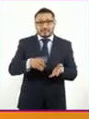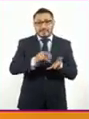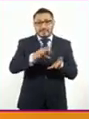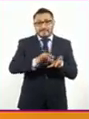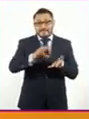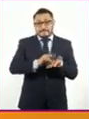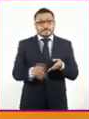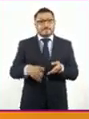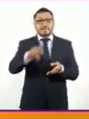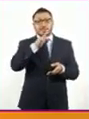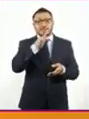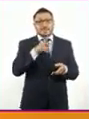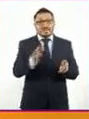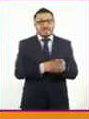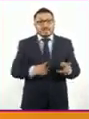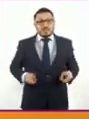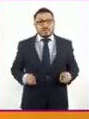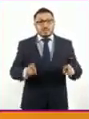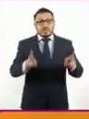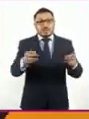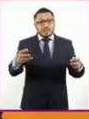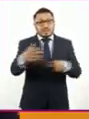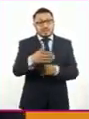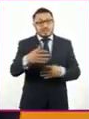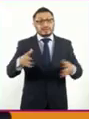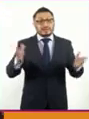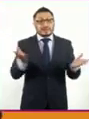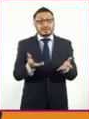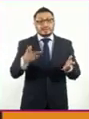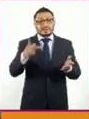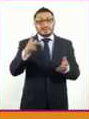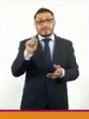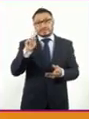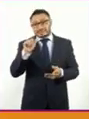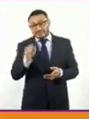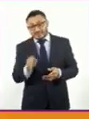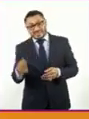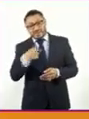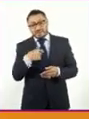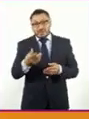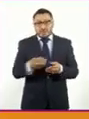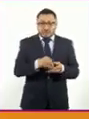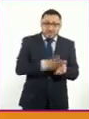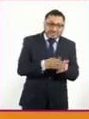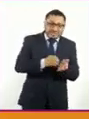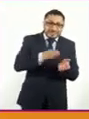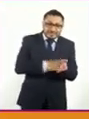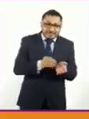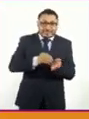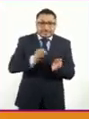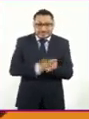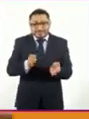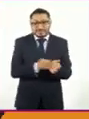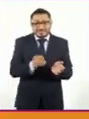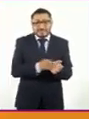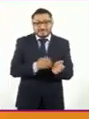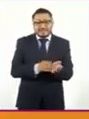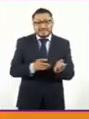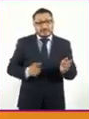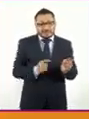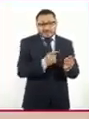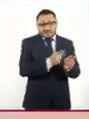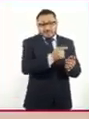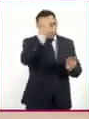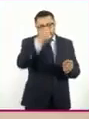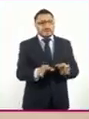corta el papel y hace las pastas y yo pego las hojas a las pastas para que queden